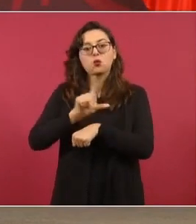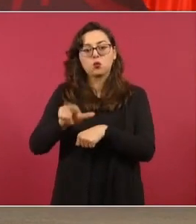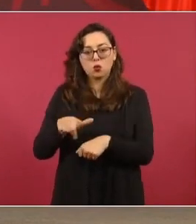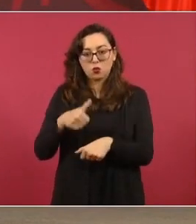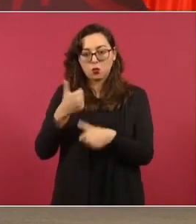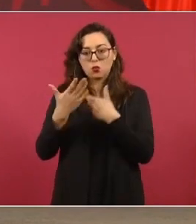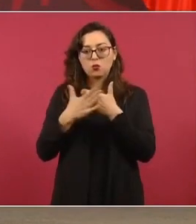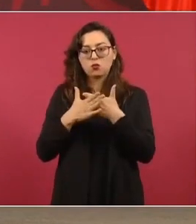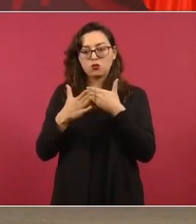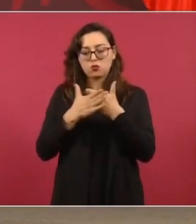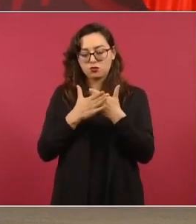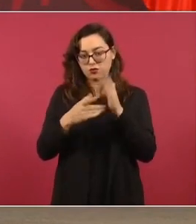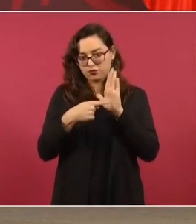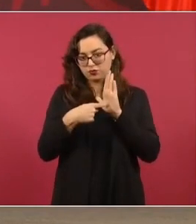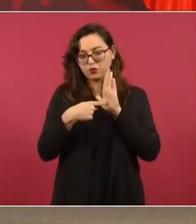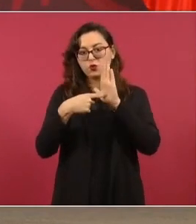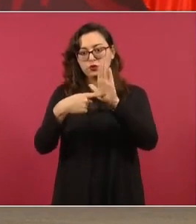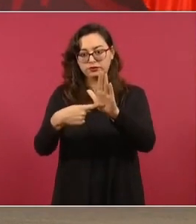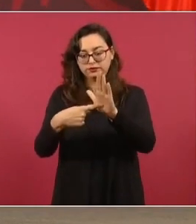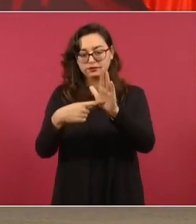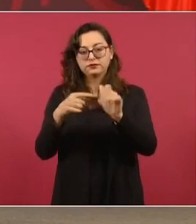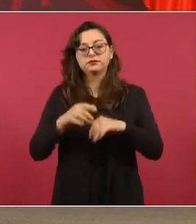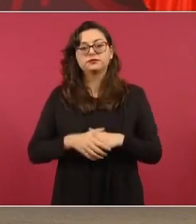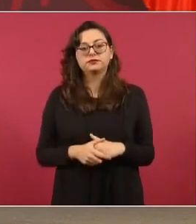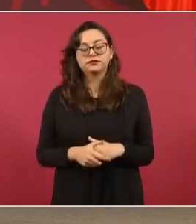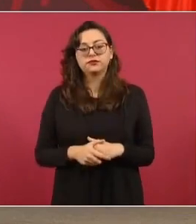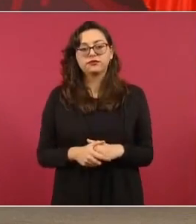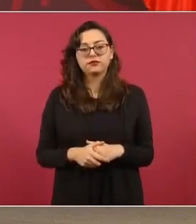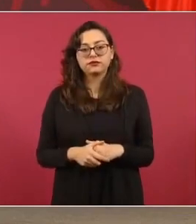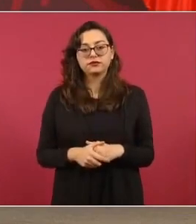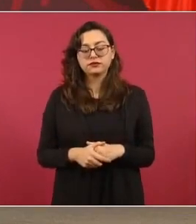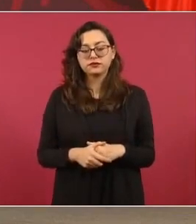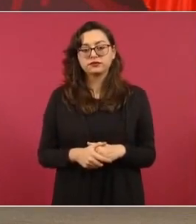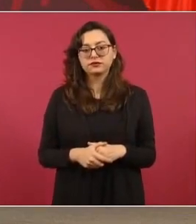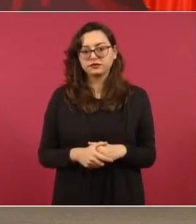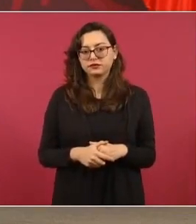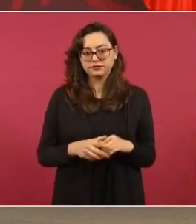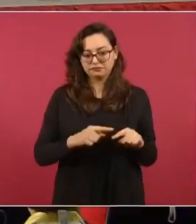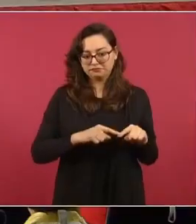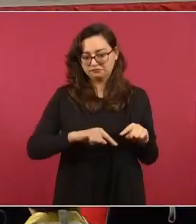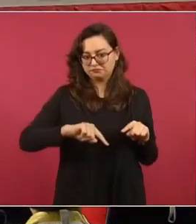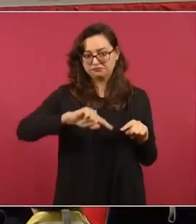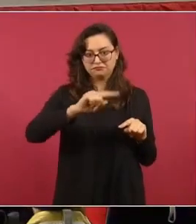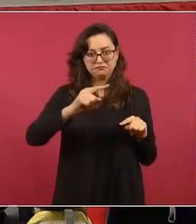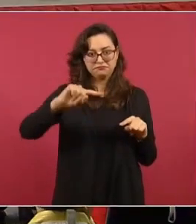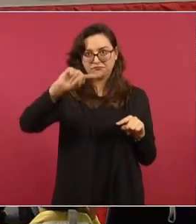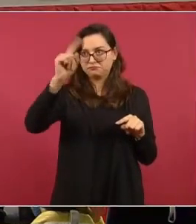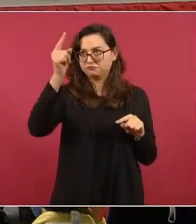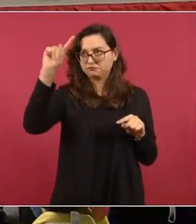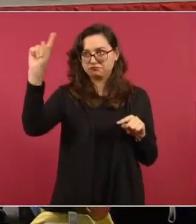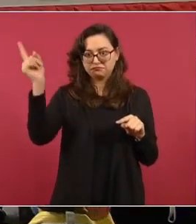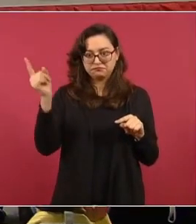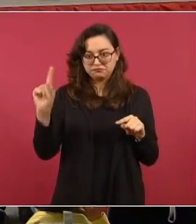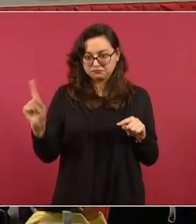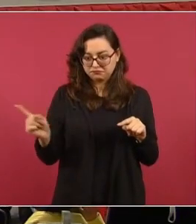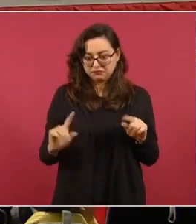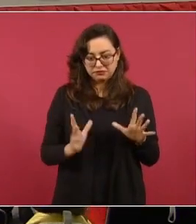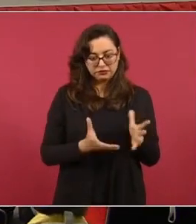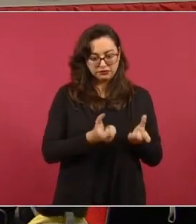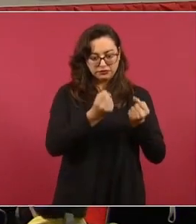piezas. Como estamos recuperando todo. Bueno, pero pensábamos que